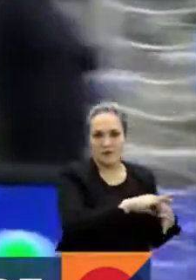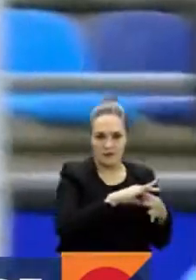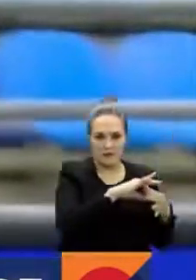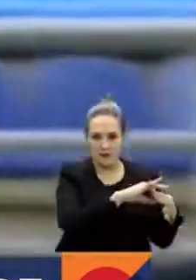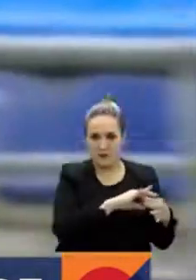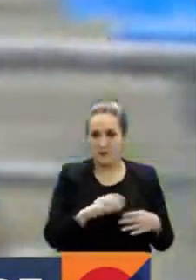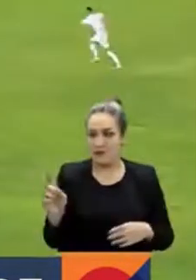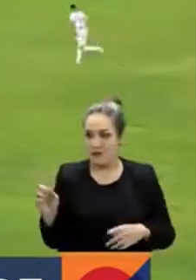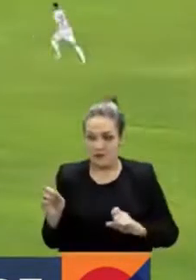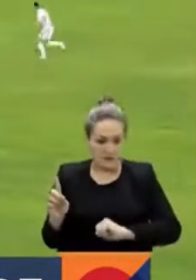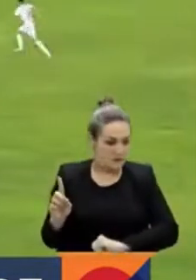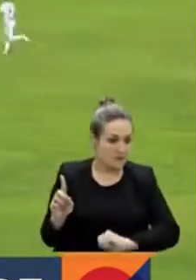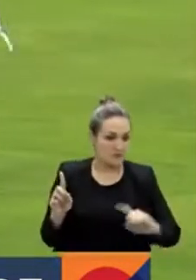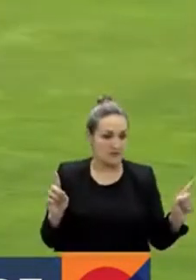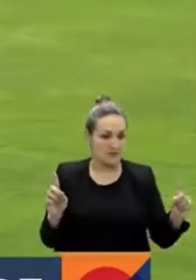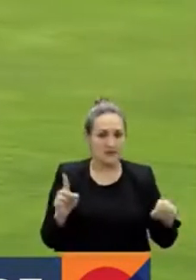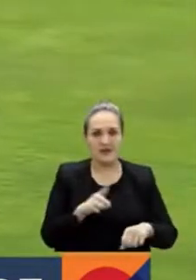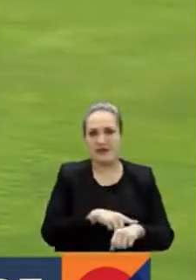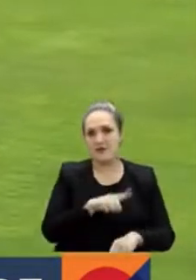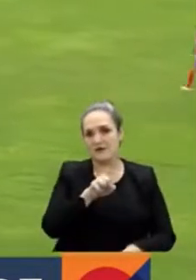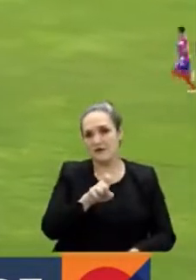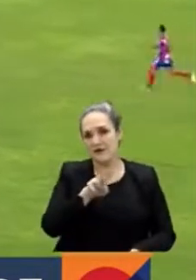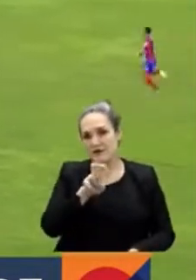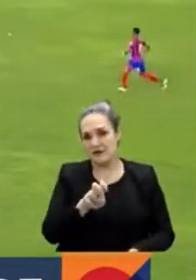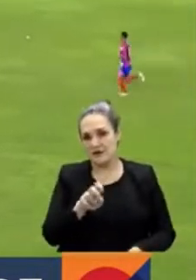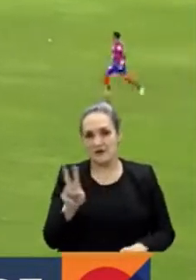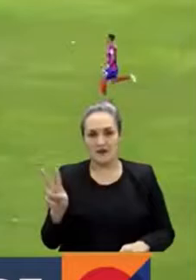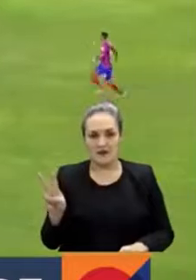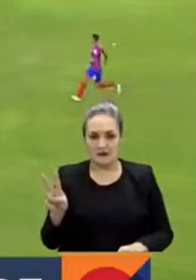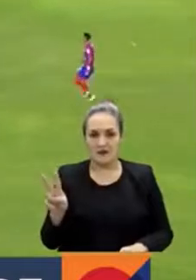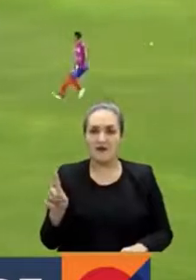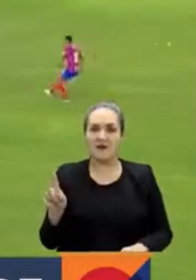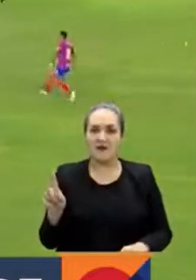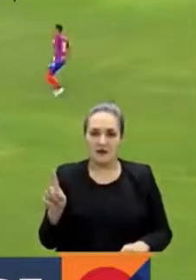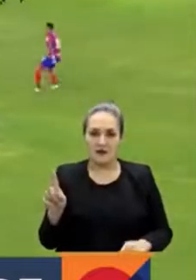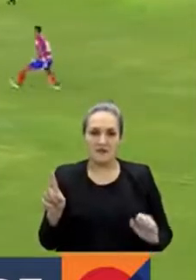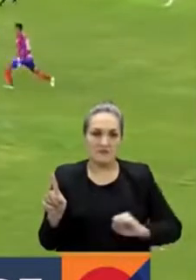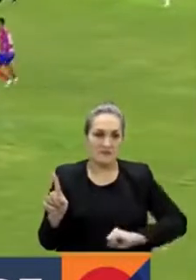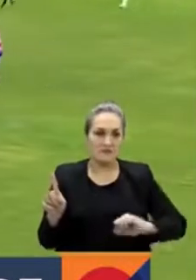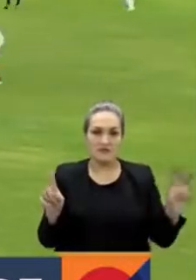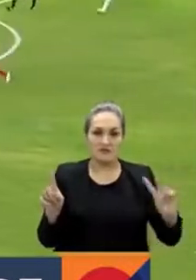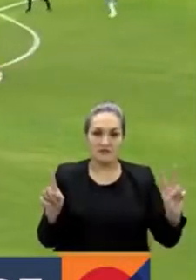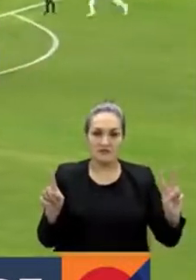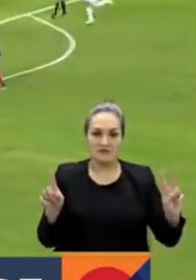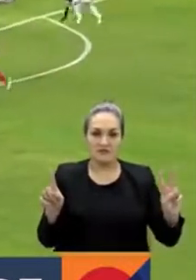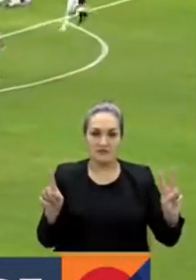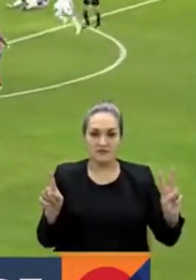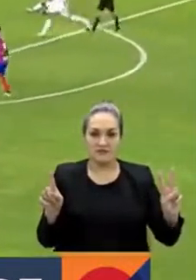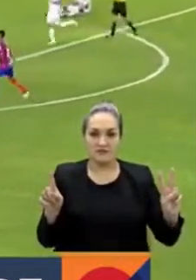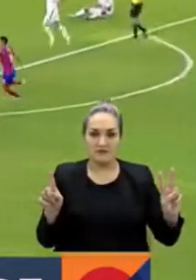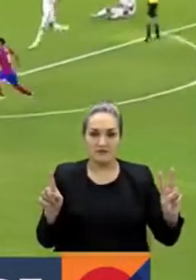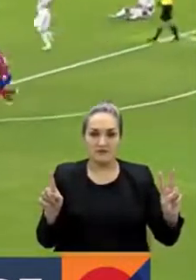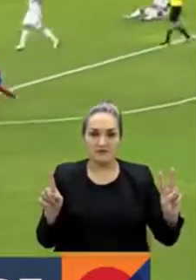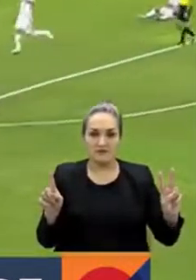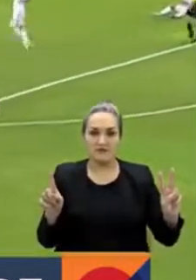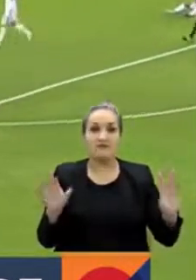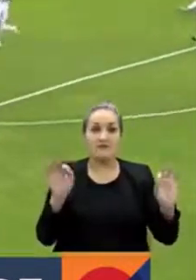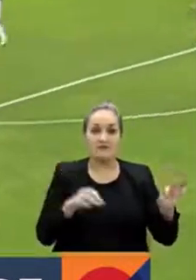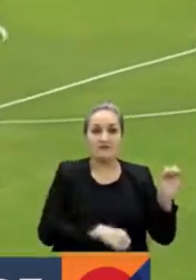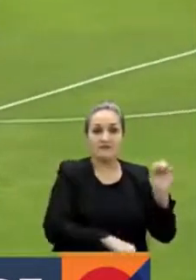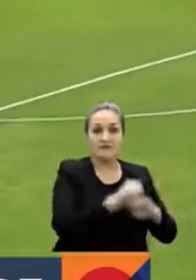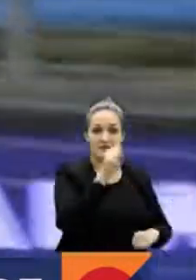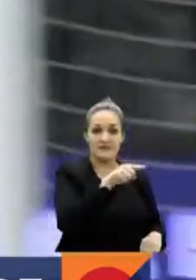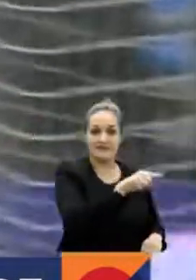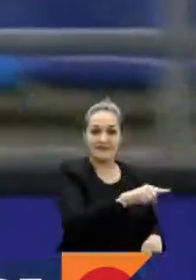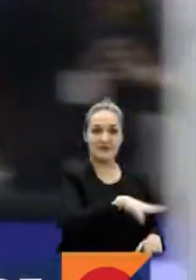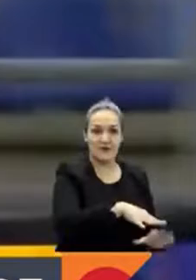minuto 67 y después Roberto Hinojosa al 92 sobre el epílogo. El clásico costeño fue para el Ciclón,